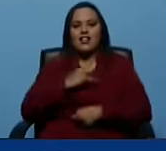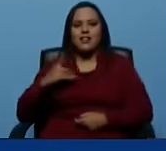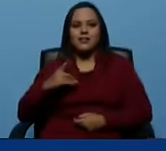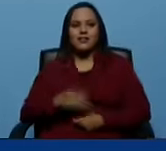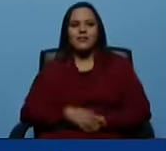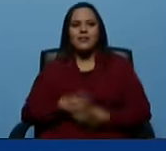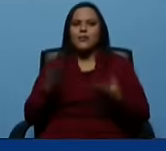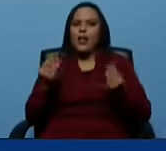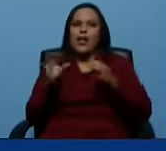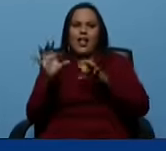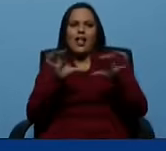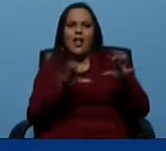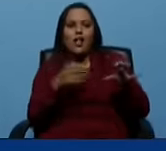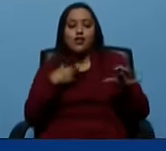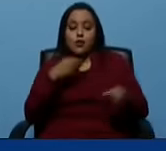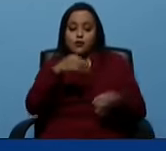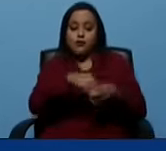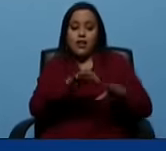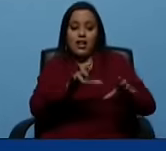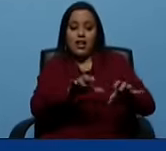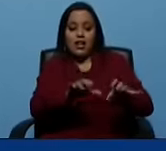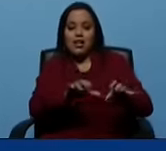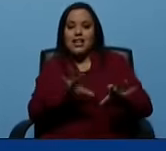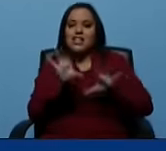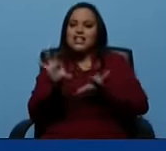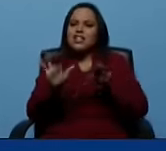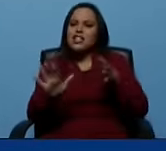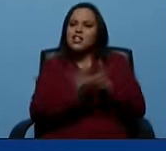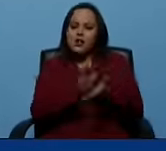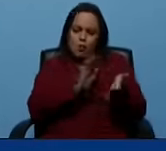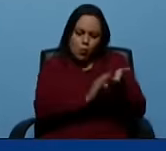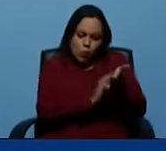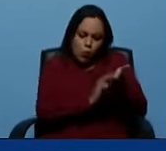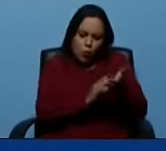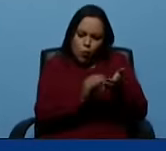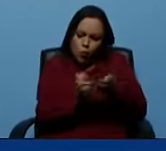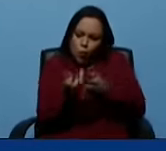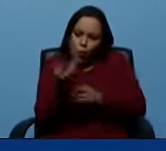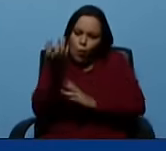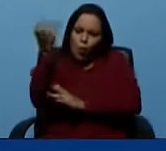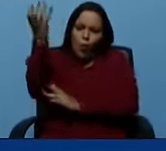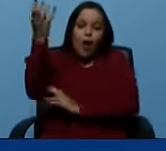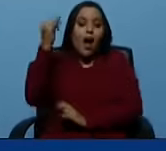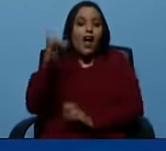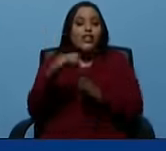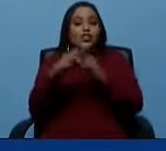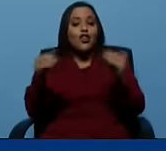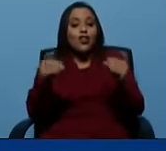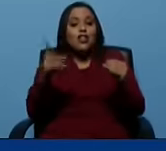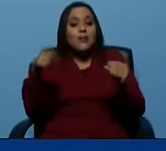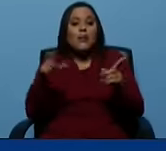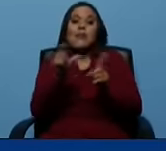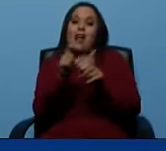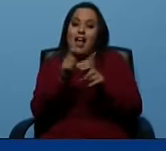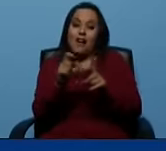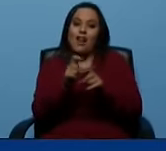muchos chistes, tú metes ahí en internet, pon el chiste de los genios y te aparece de todo, hasta vulgaridades.